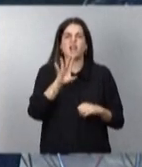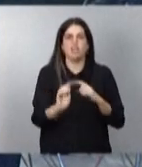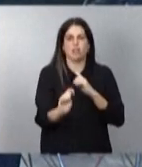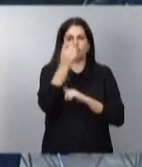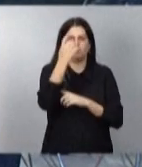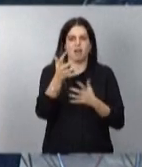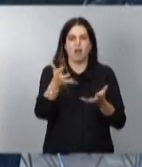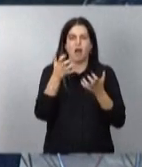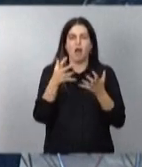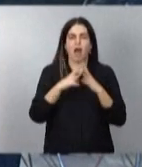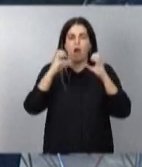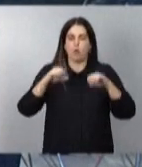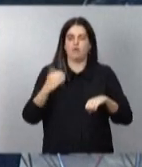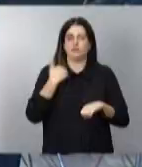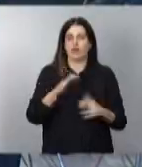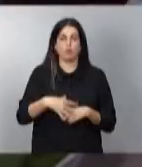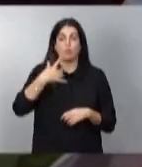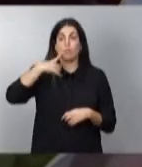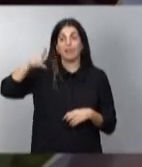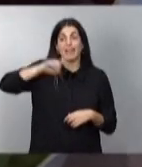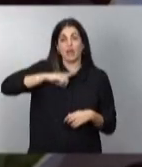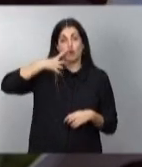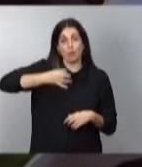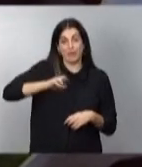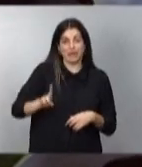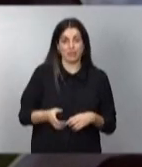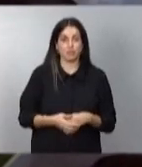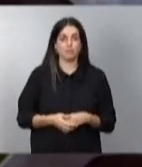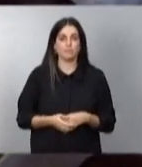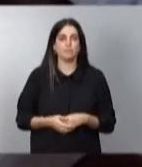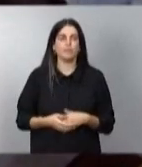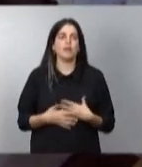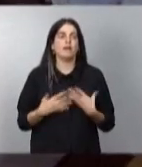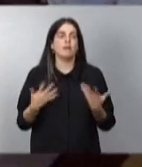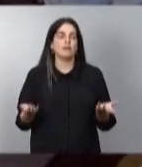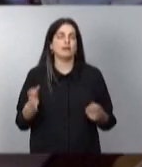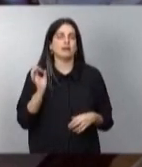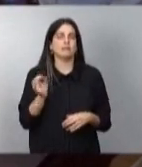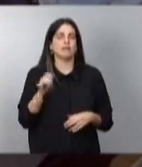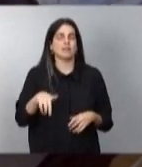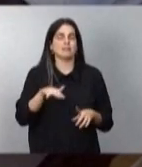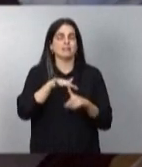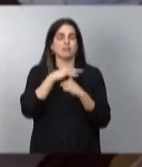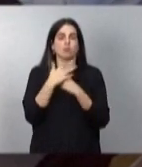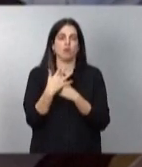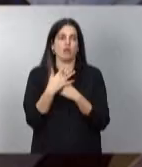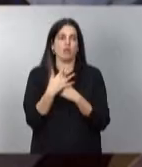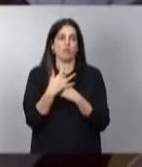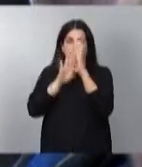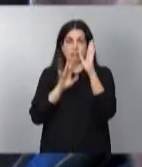de estos casi cuatro años Creo que vivimos un tiempo tan inédito